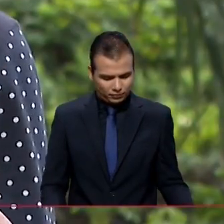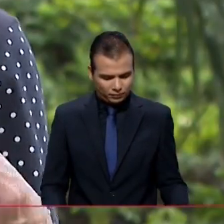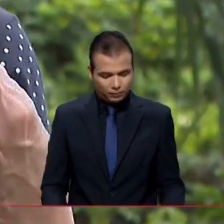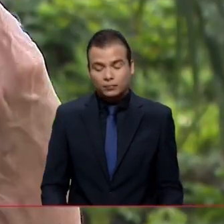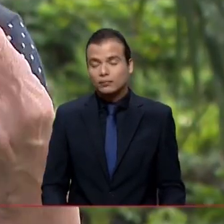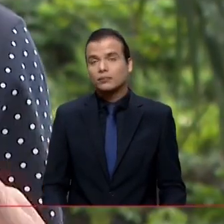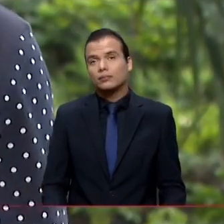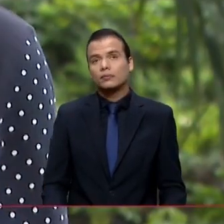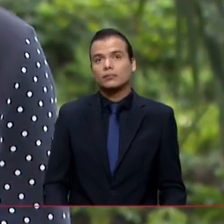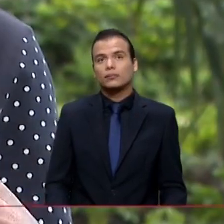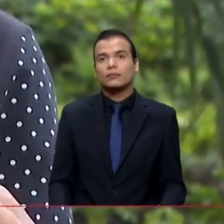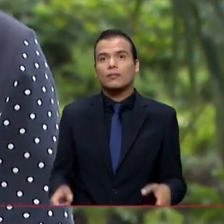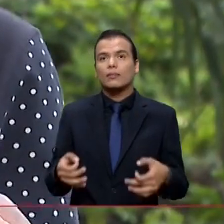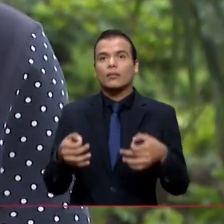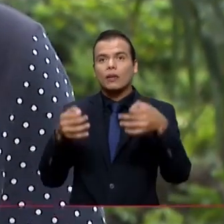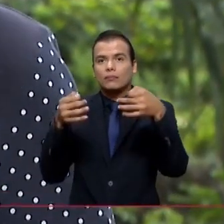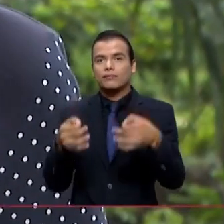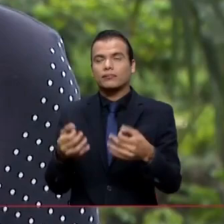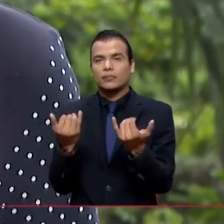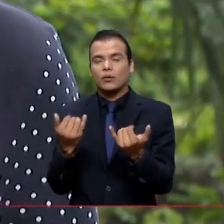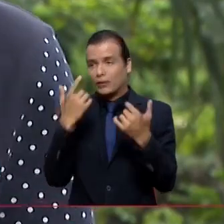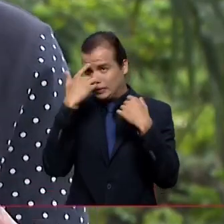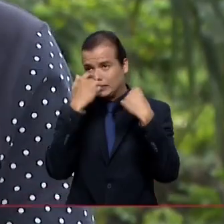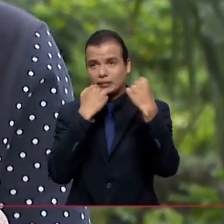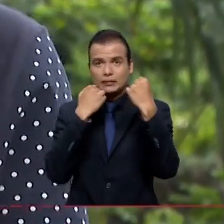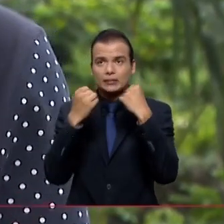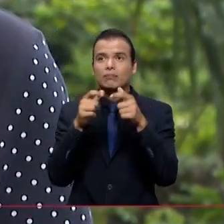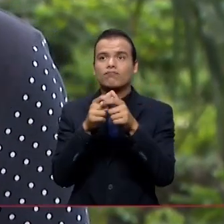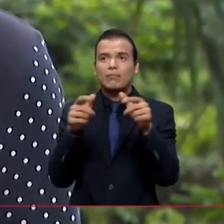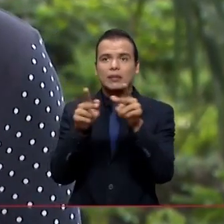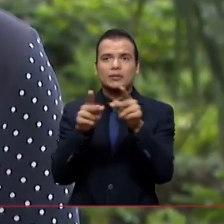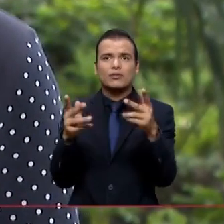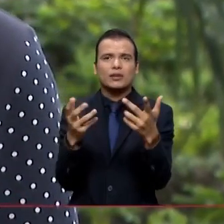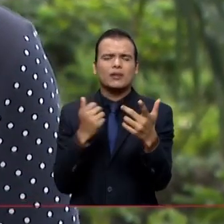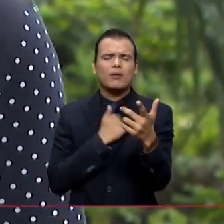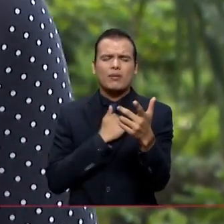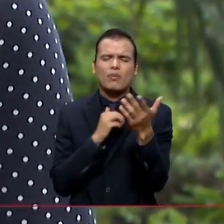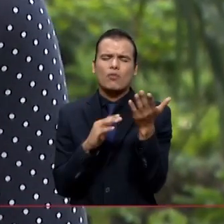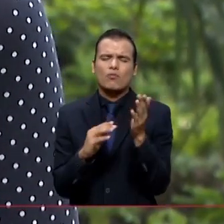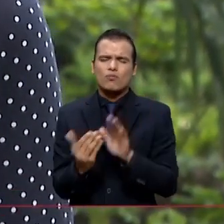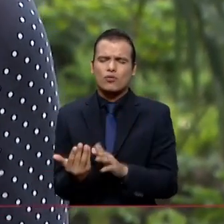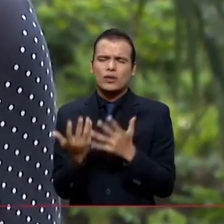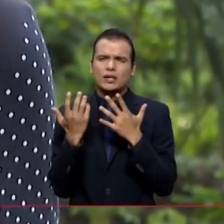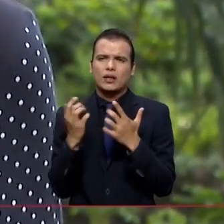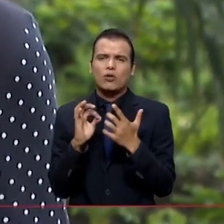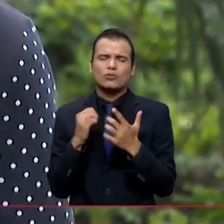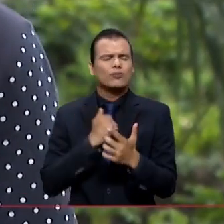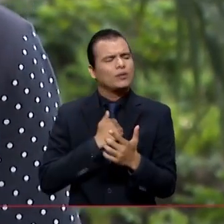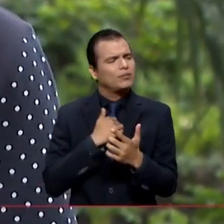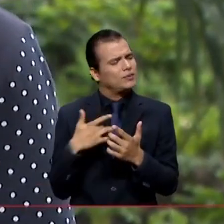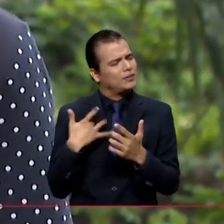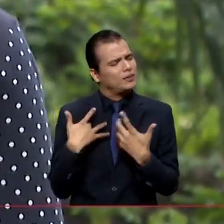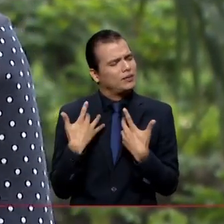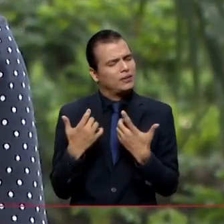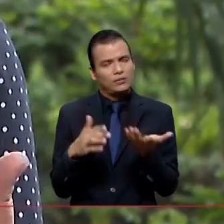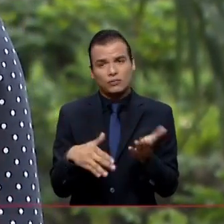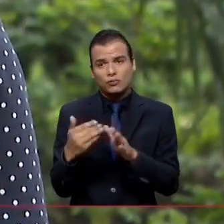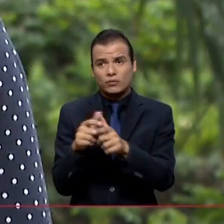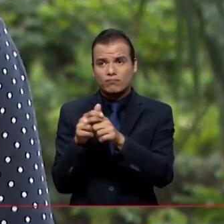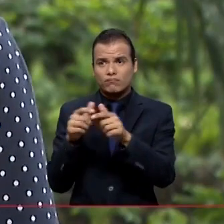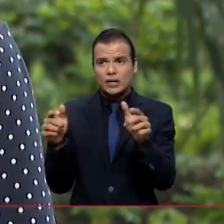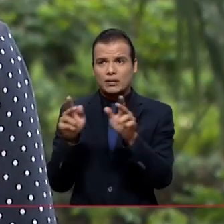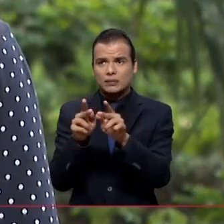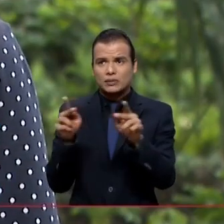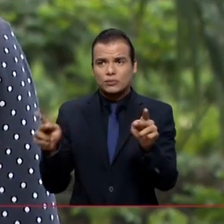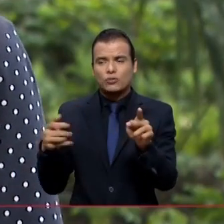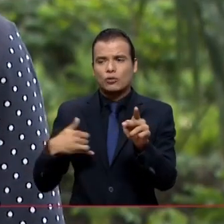es el incremento del intento de suicidio o de la consumación del suicidio. Estamos perdiendo un número de vidas muy importante, especialmente